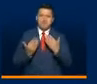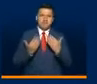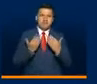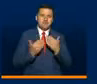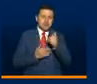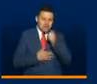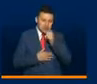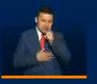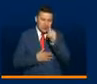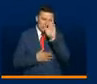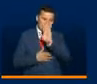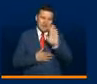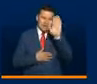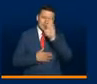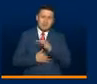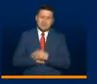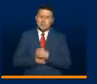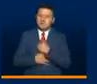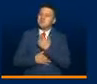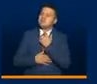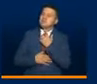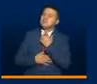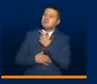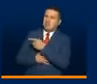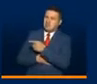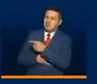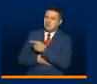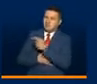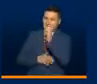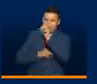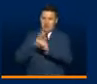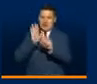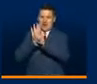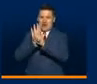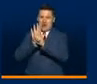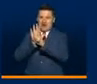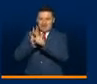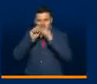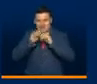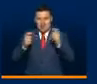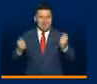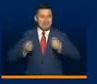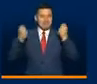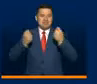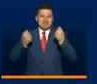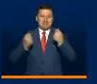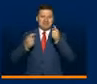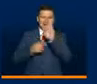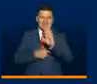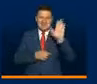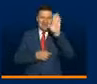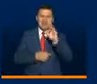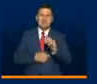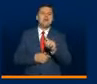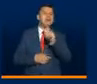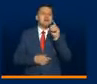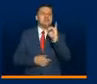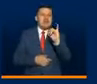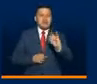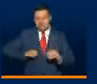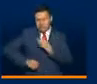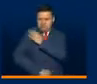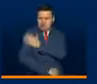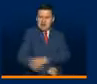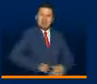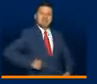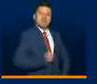todos los días en el departamento? Me gusta ese eslogan que ustedes lanzaron hoy en la campaña del departamento, sí le pongo el brazo.